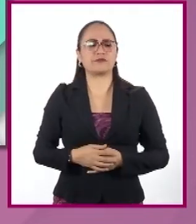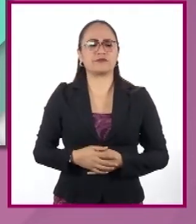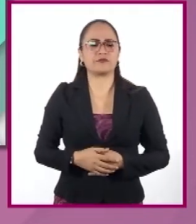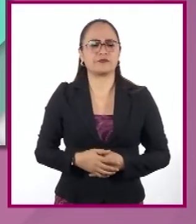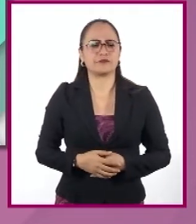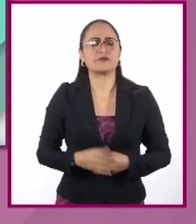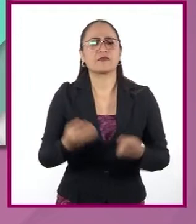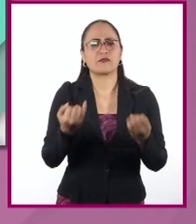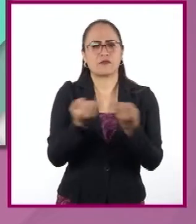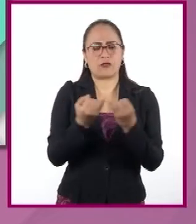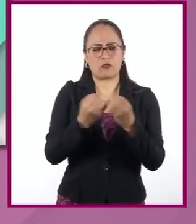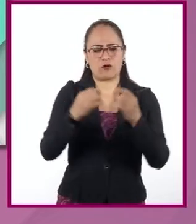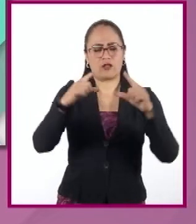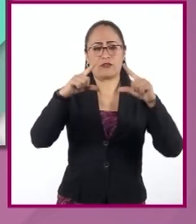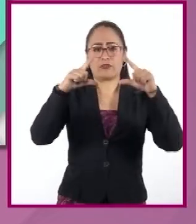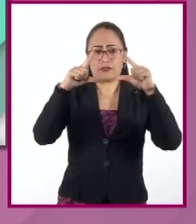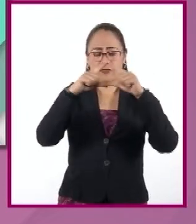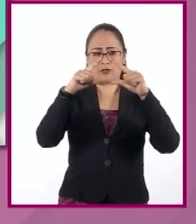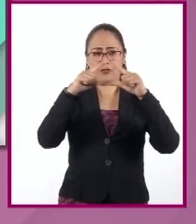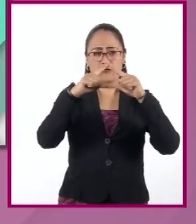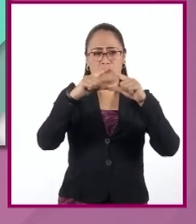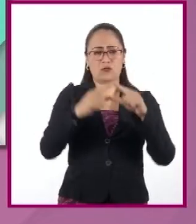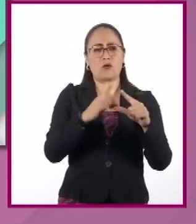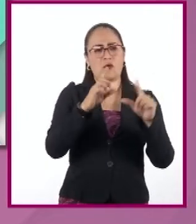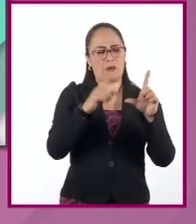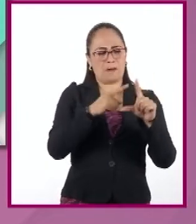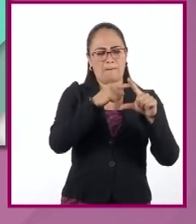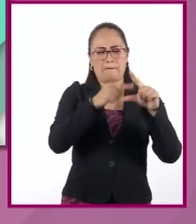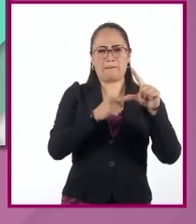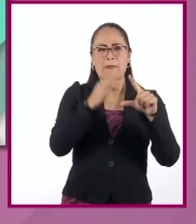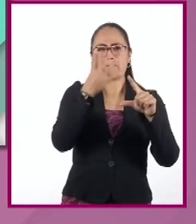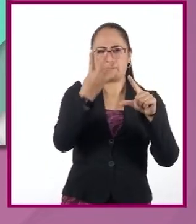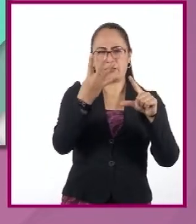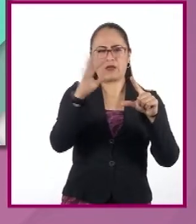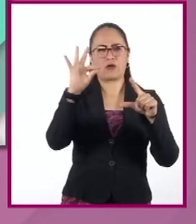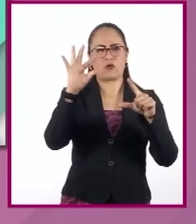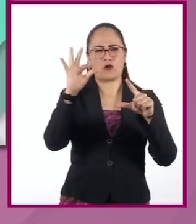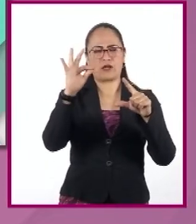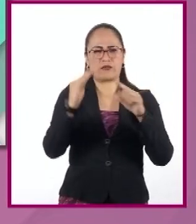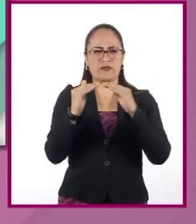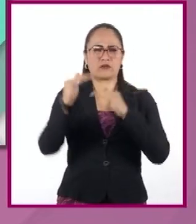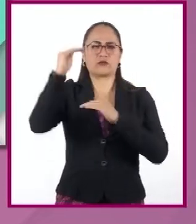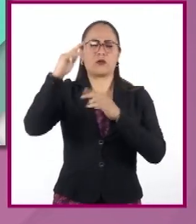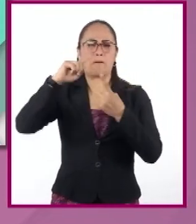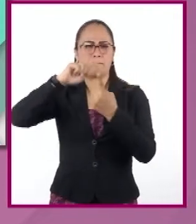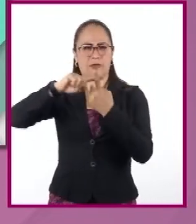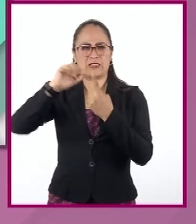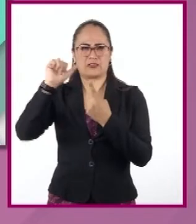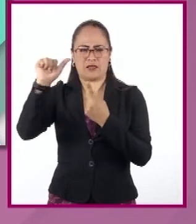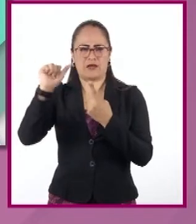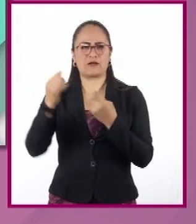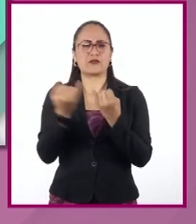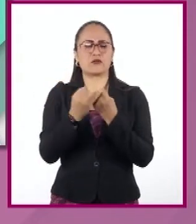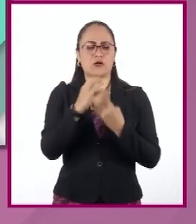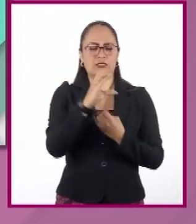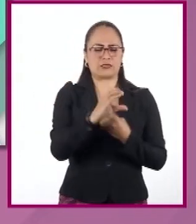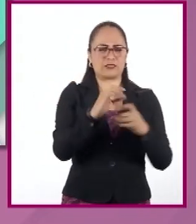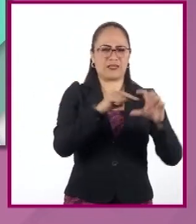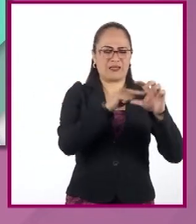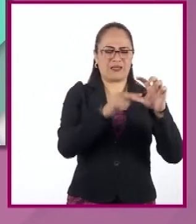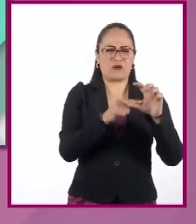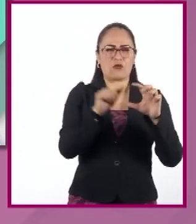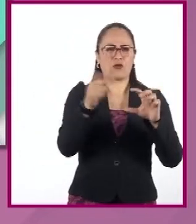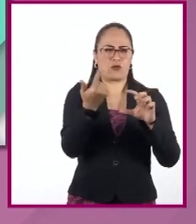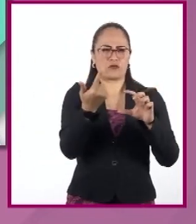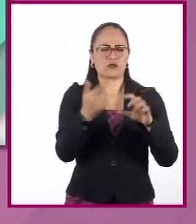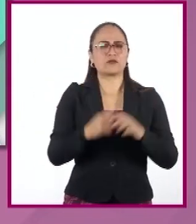Considerando un triángulo en donde el ángulo B mide 40 grados más que el ángulo A y el ángulo C mide 12